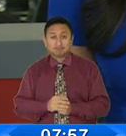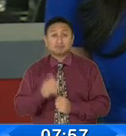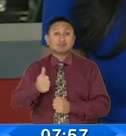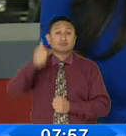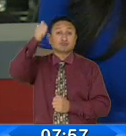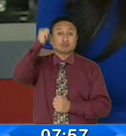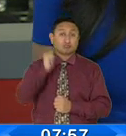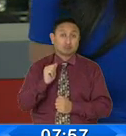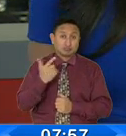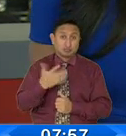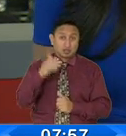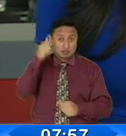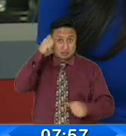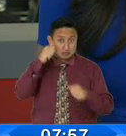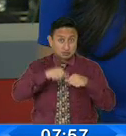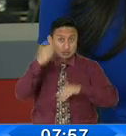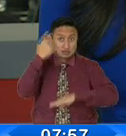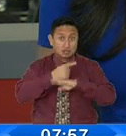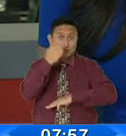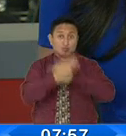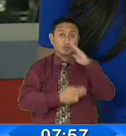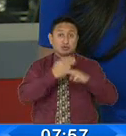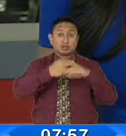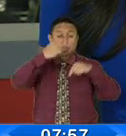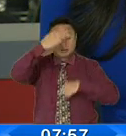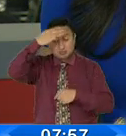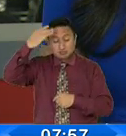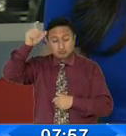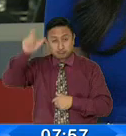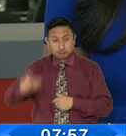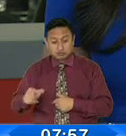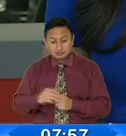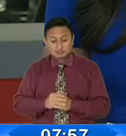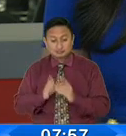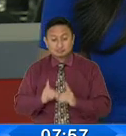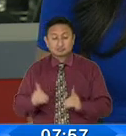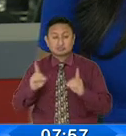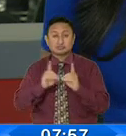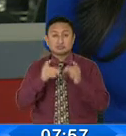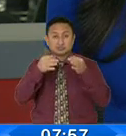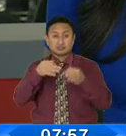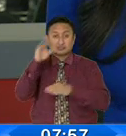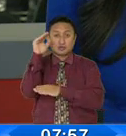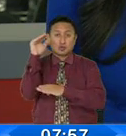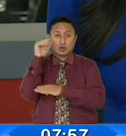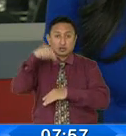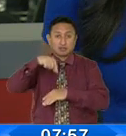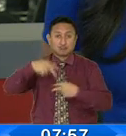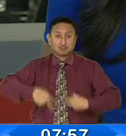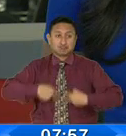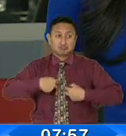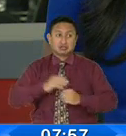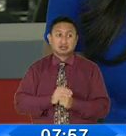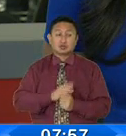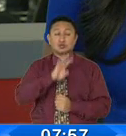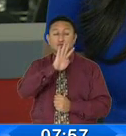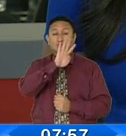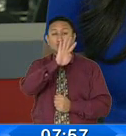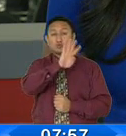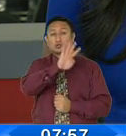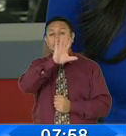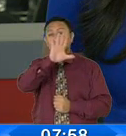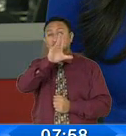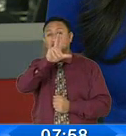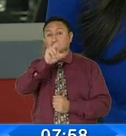se conmemoró el Día Mundial del Migrante, según cifras oficiales en el Ecuador radica más de 430,000